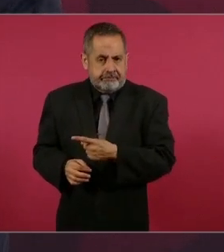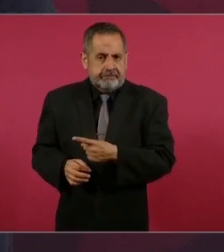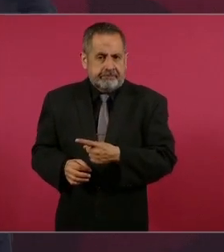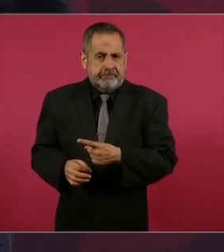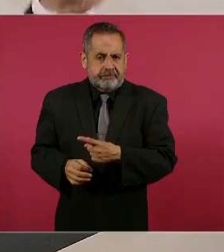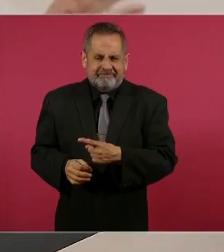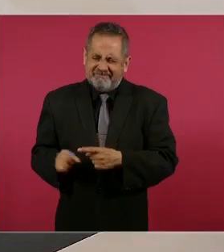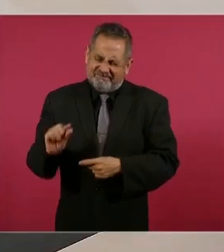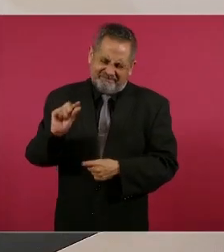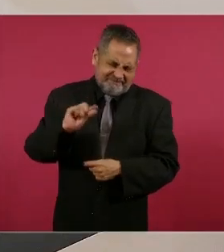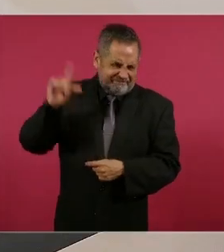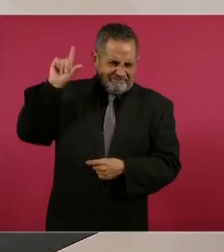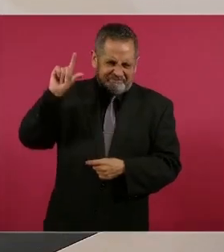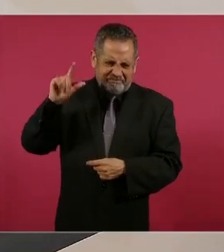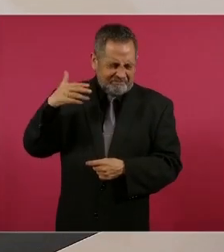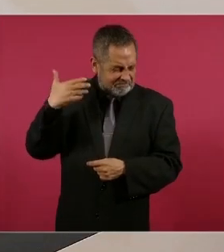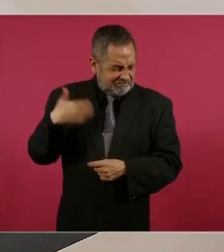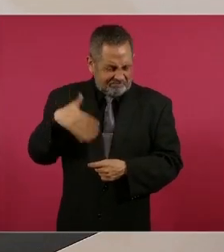de primera.